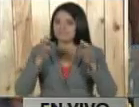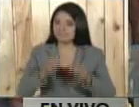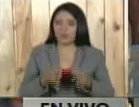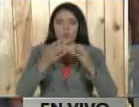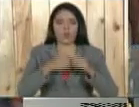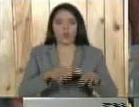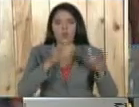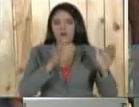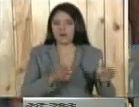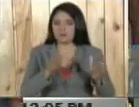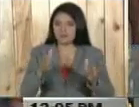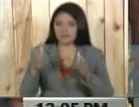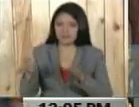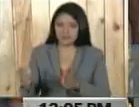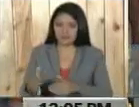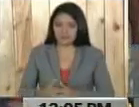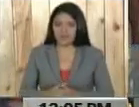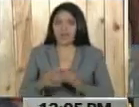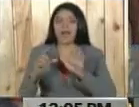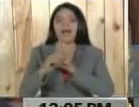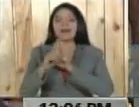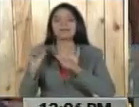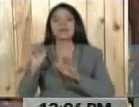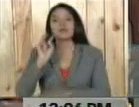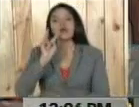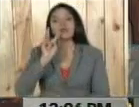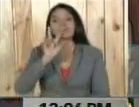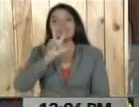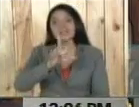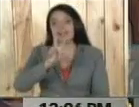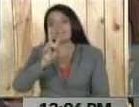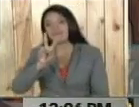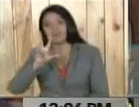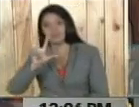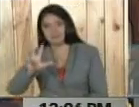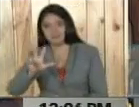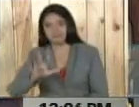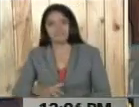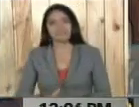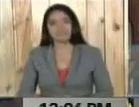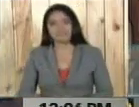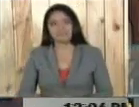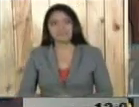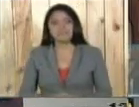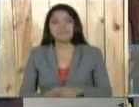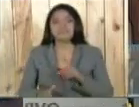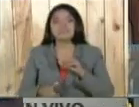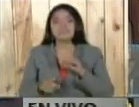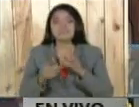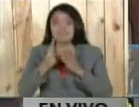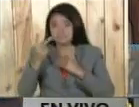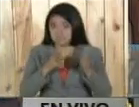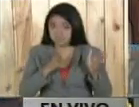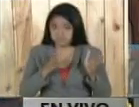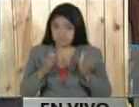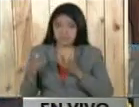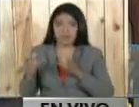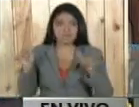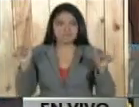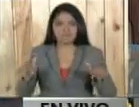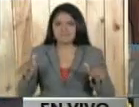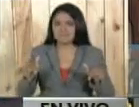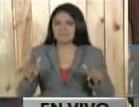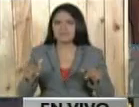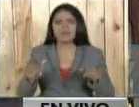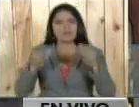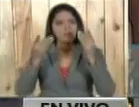organización y atribución. Artículo 323. Mecanismo de consulta estratégica, mecanismo de